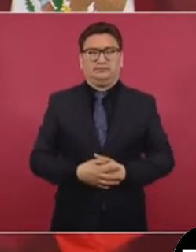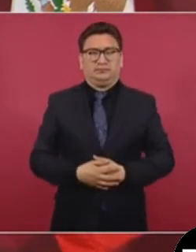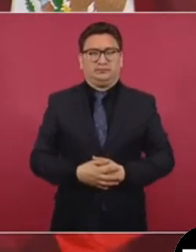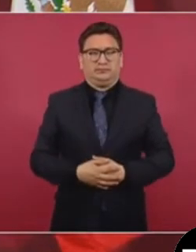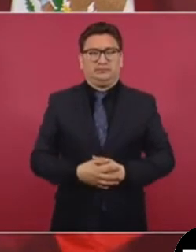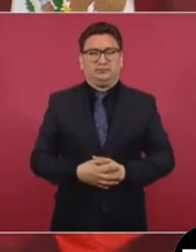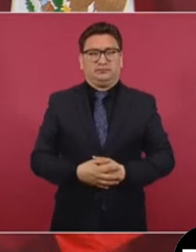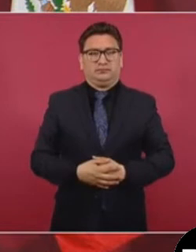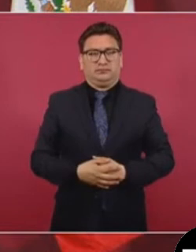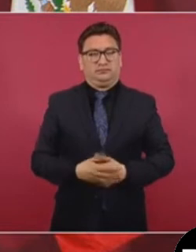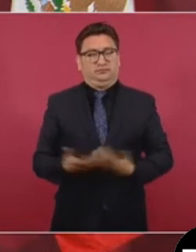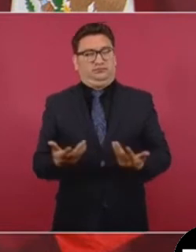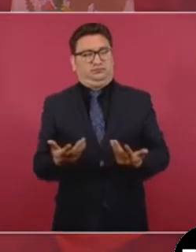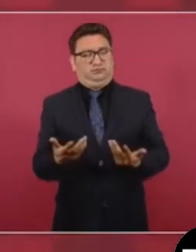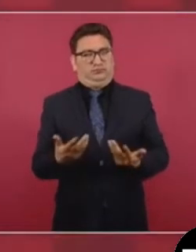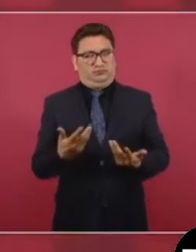Estamos